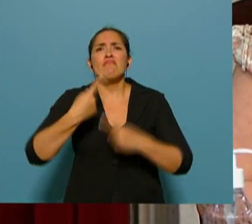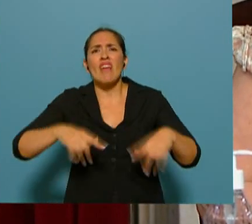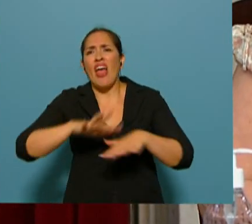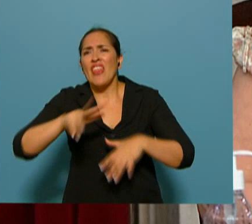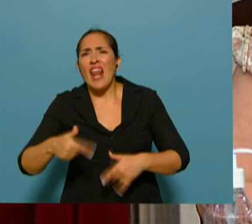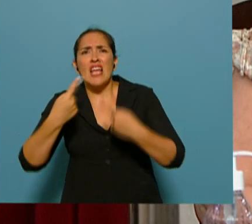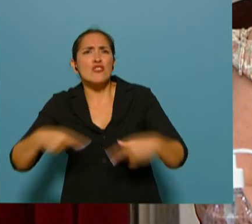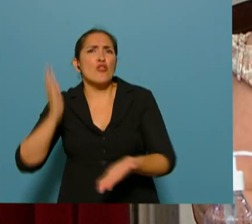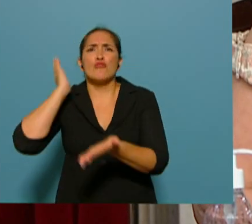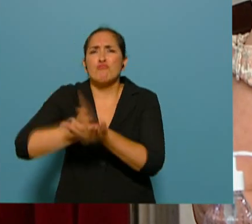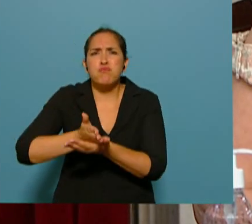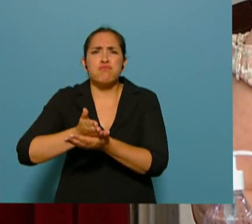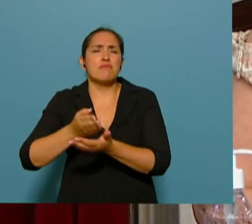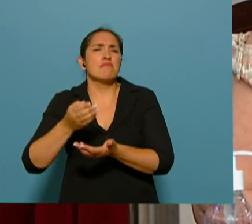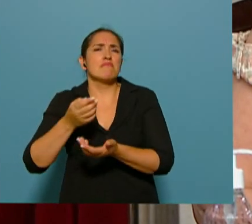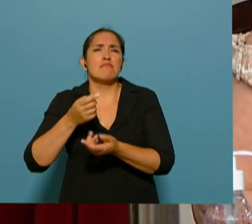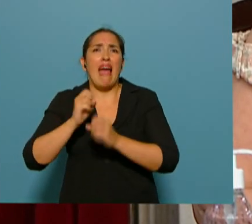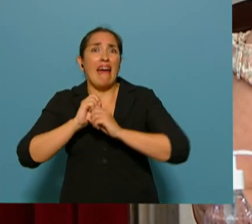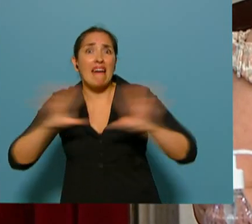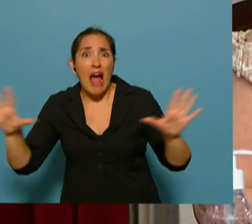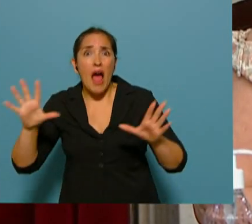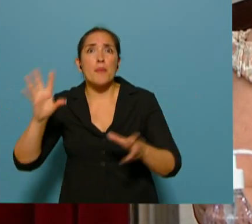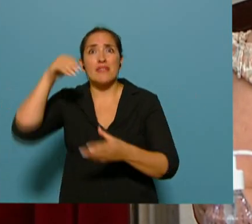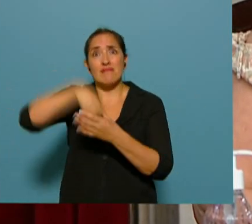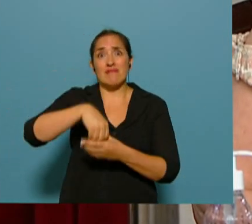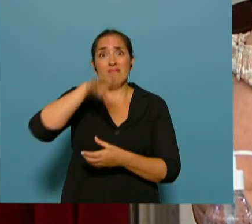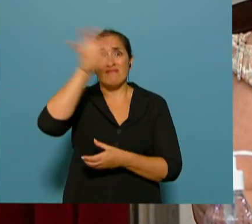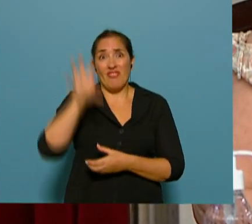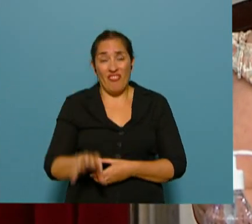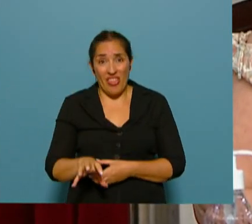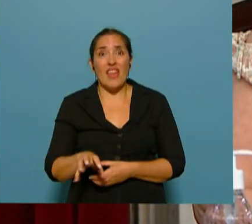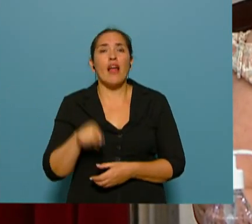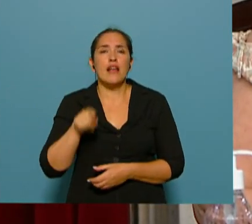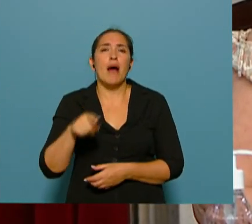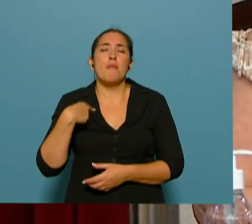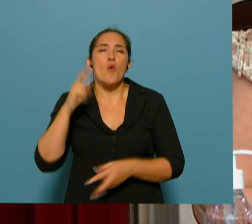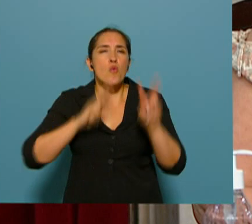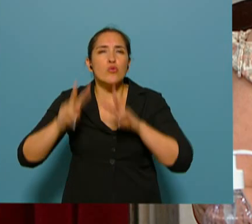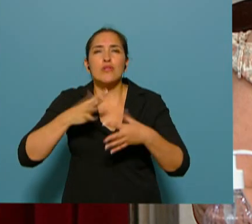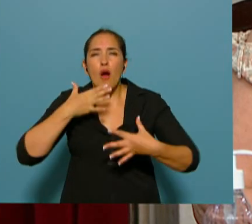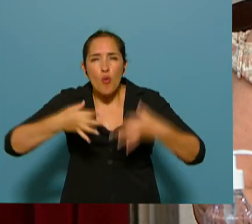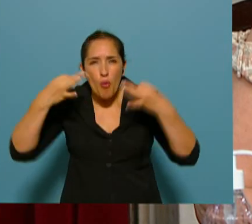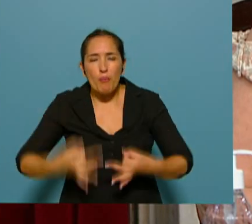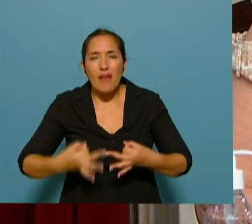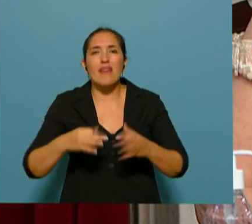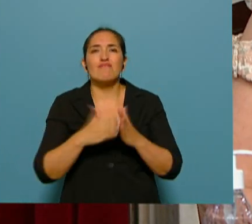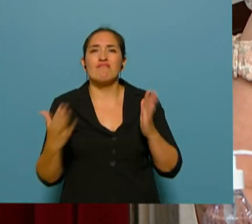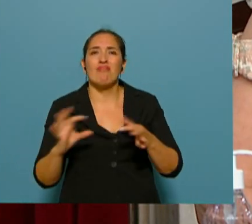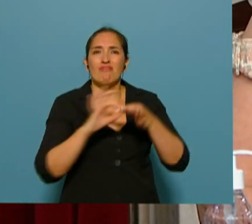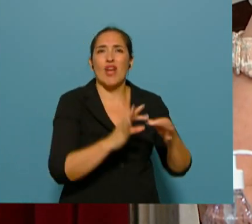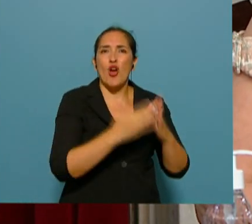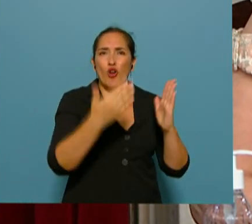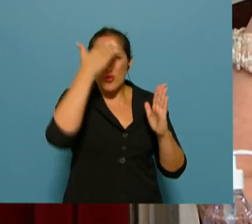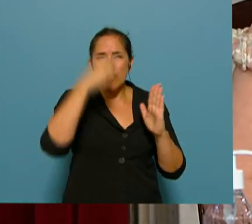graves que se cometan en el ámbito federal. Estaremos cumpliendo así con una cláusula de la Constitución